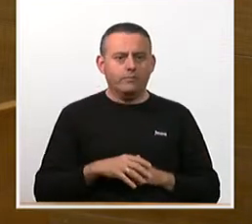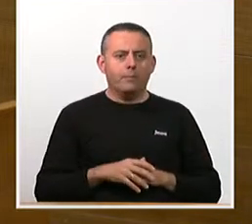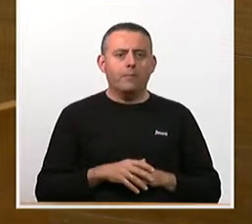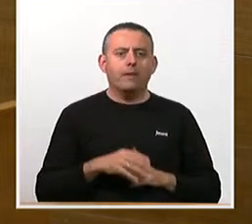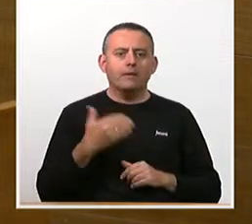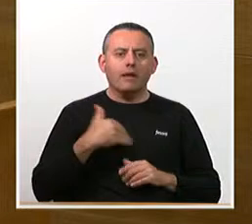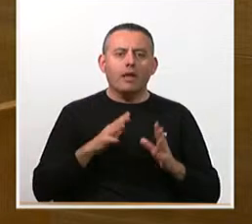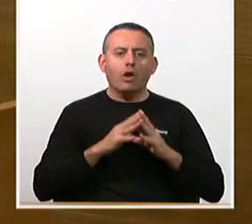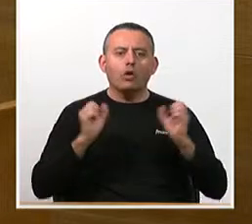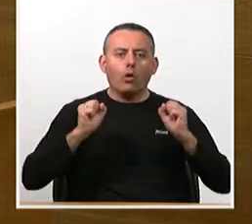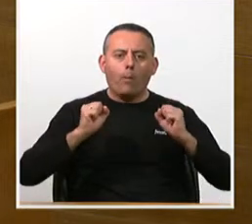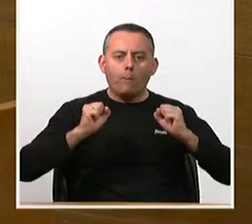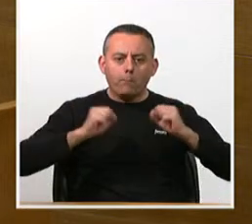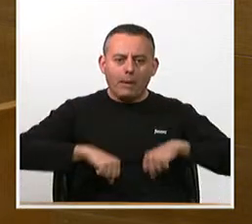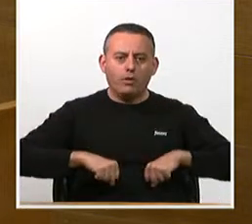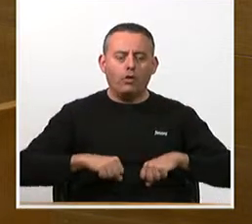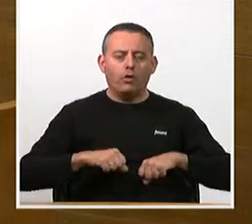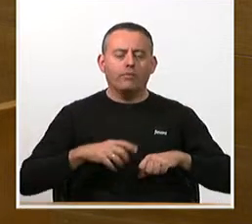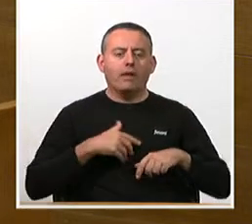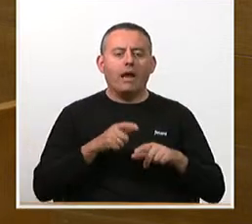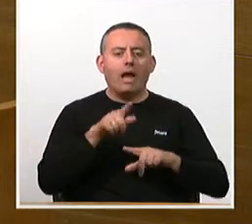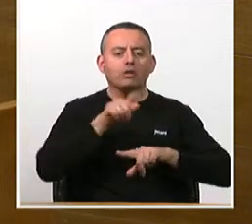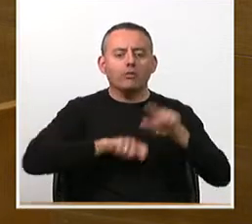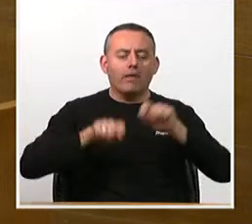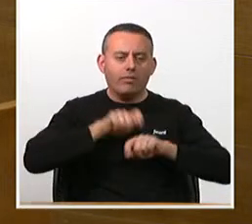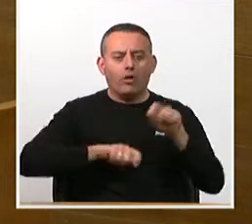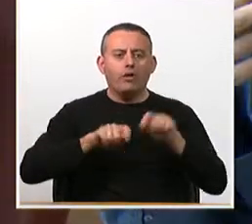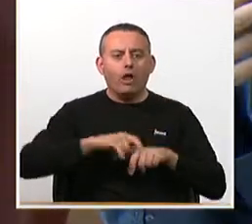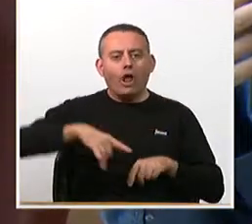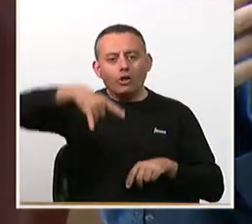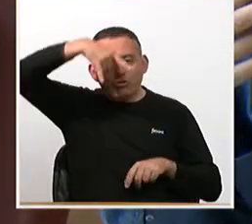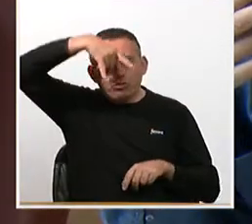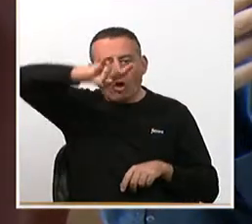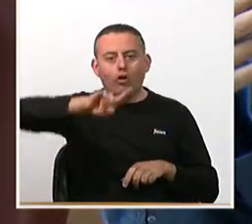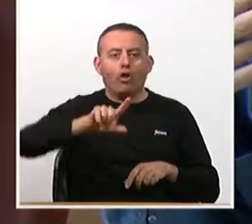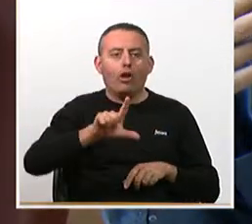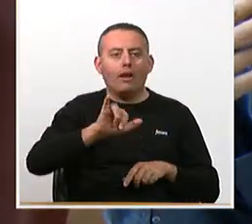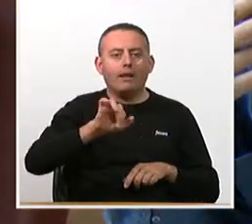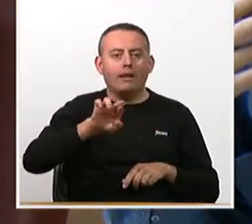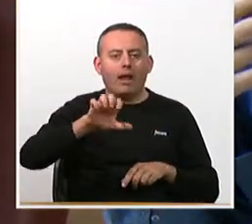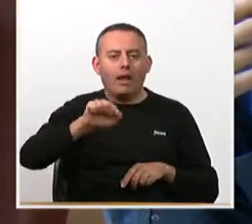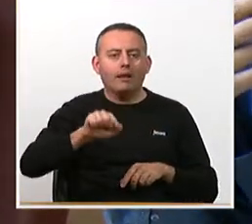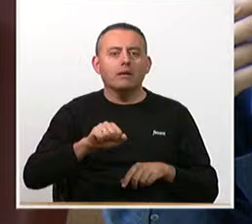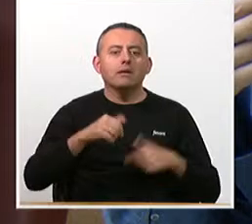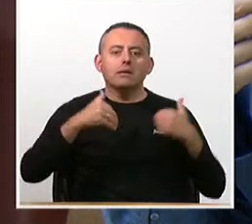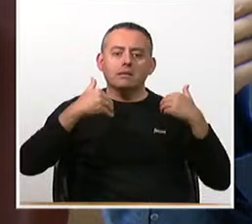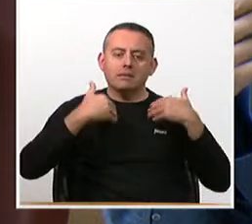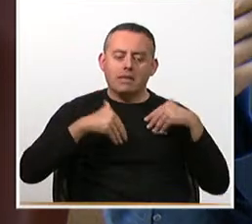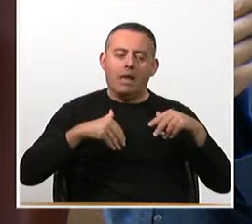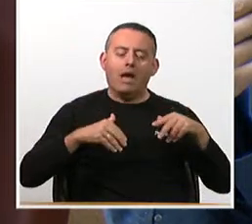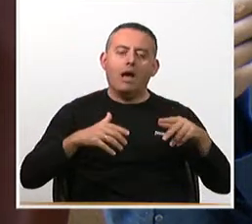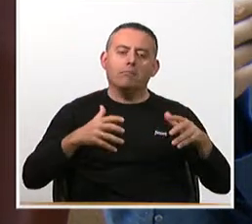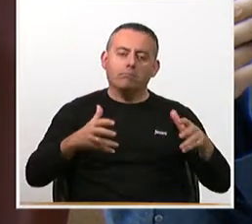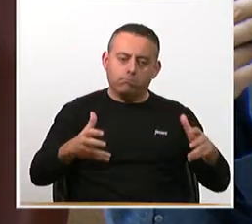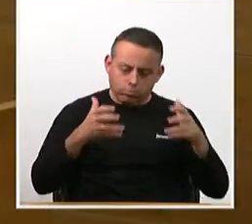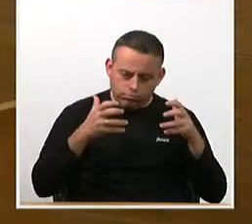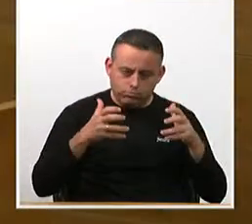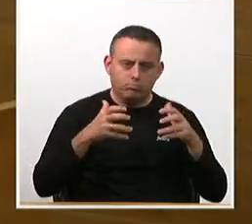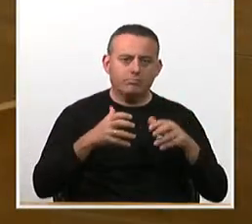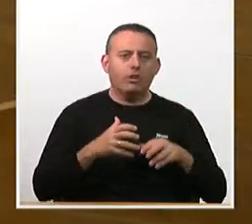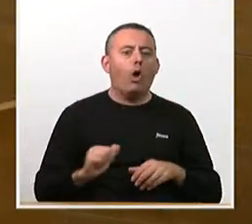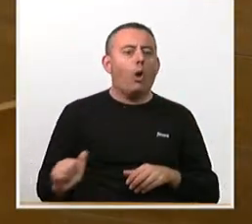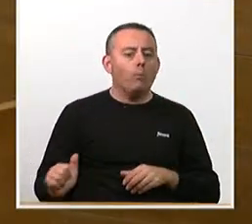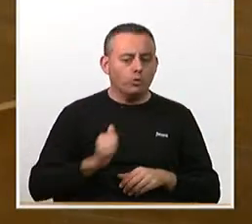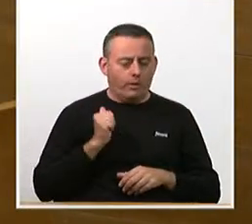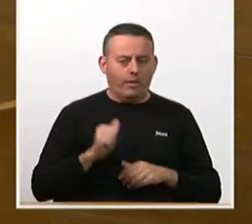con la fundación toro de Lidia para poder vertebrar la cultura taurina de la comunidad para poder dar una oportunidad también a los que jamás se les dio que